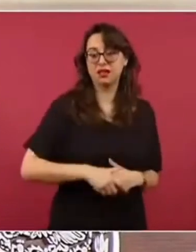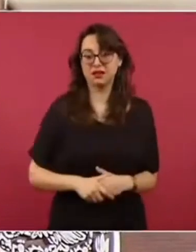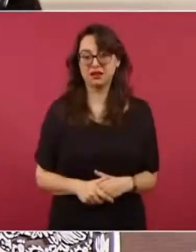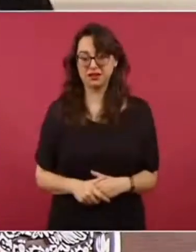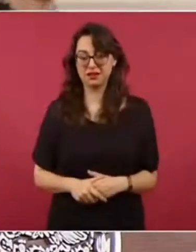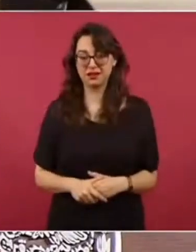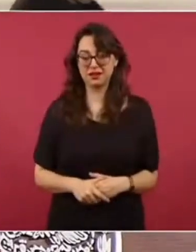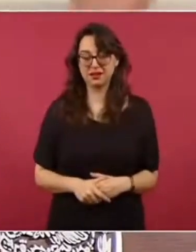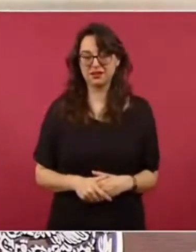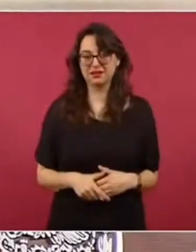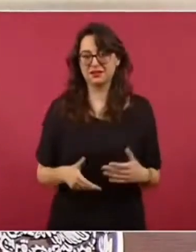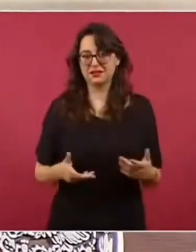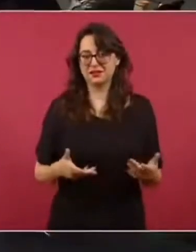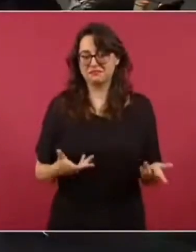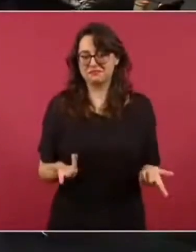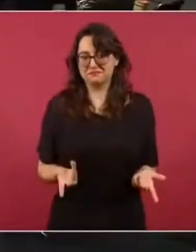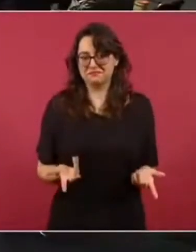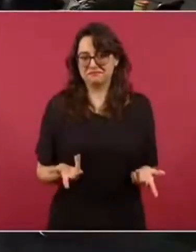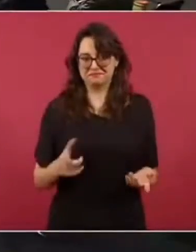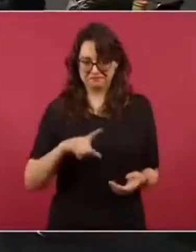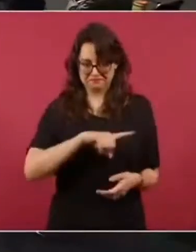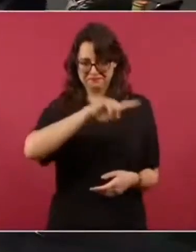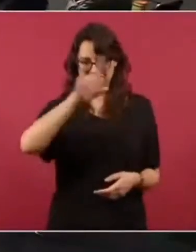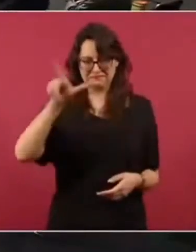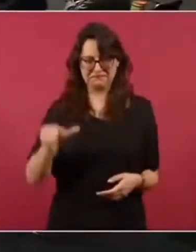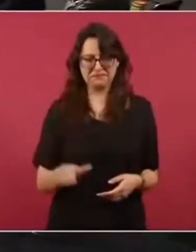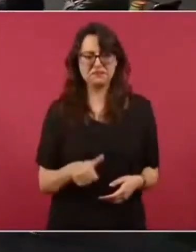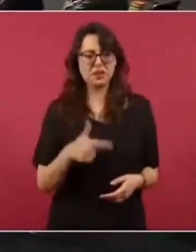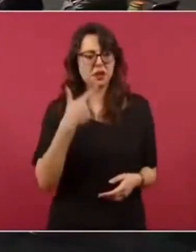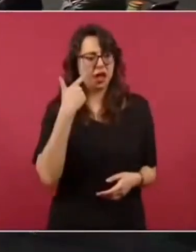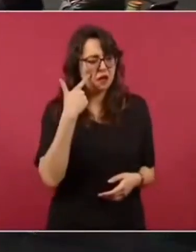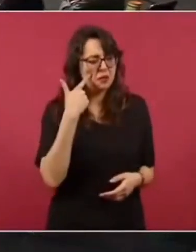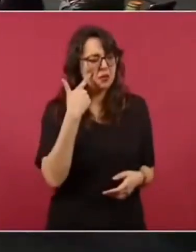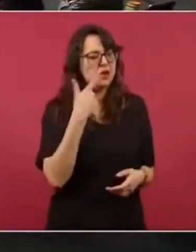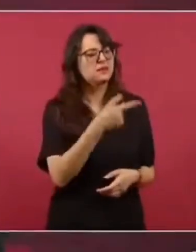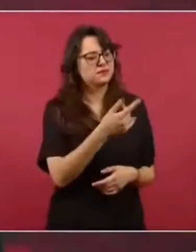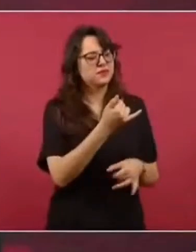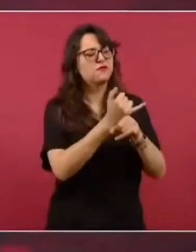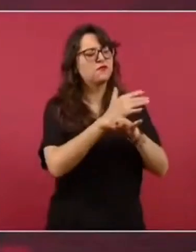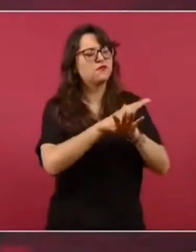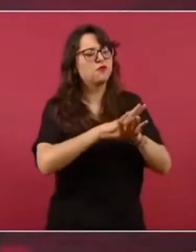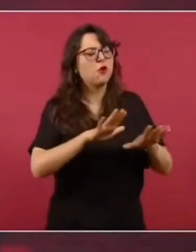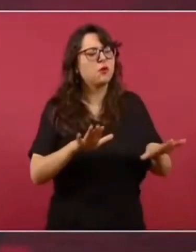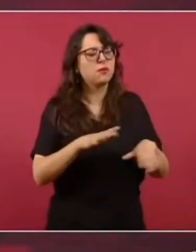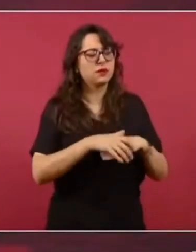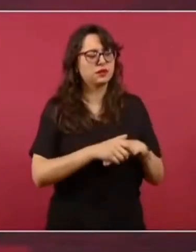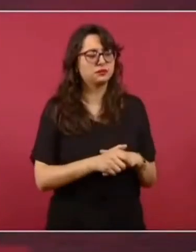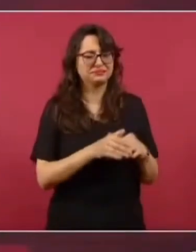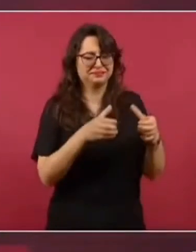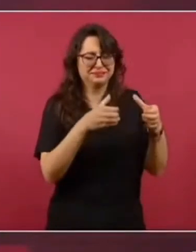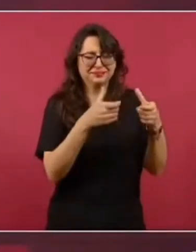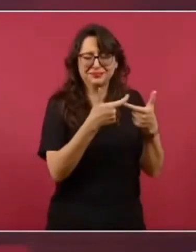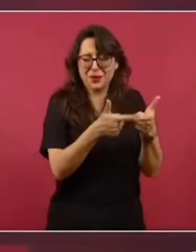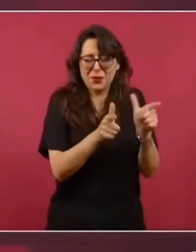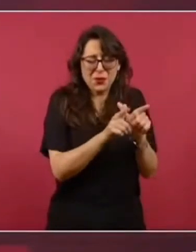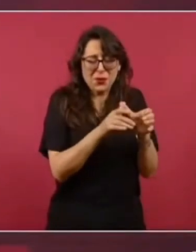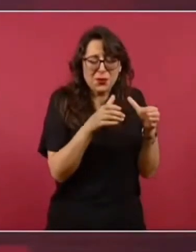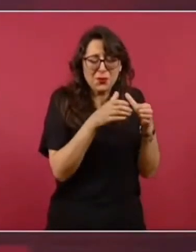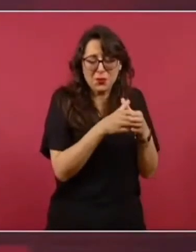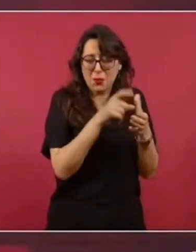Luego, si ustedes ven el informe del departamentito, del Departamento de Estado,